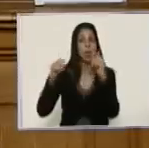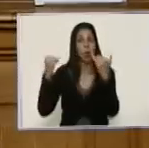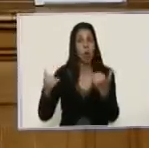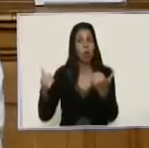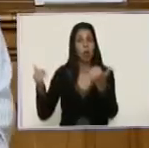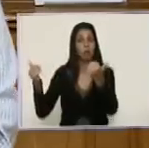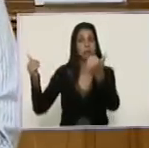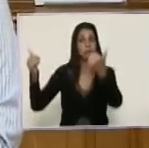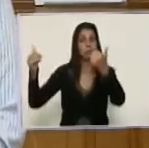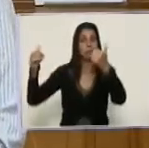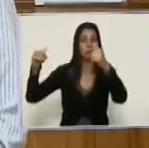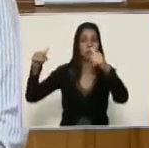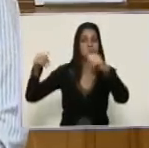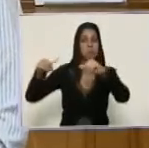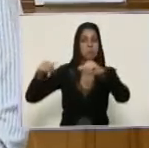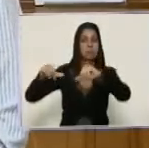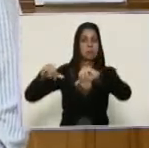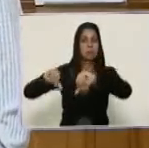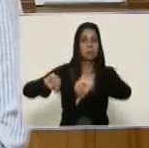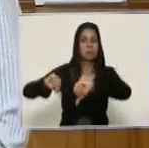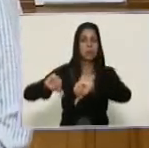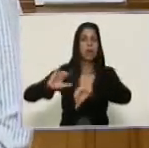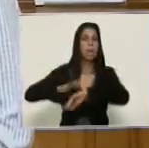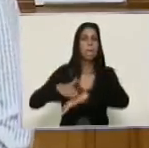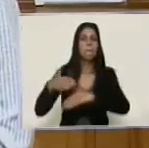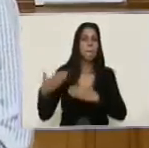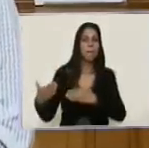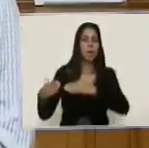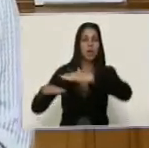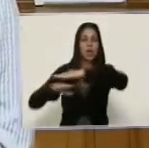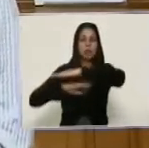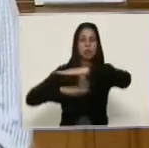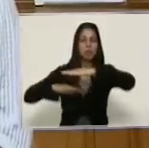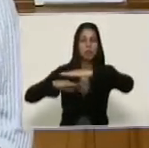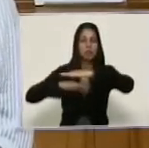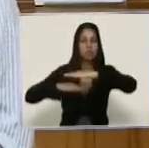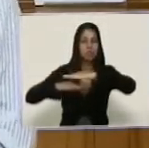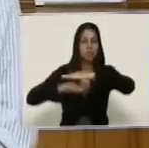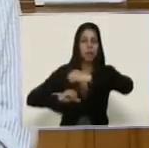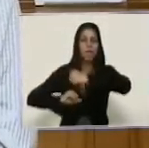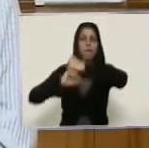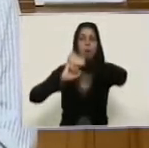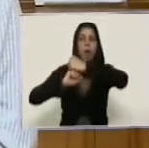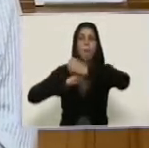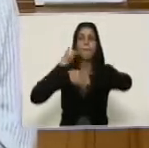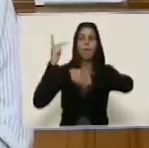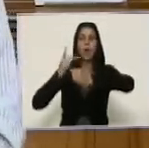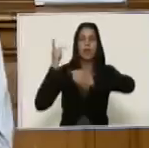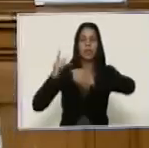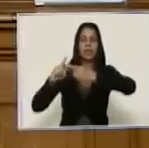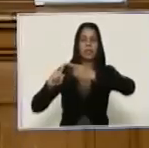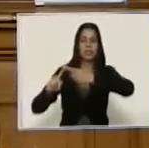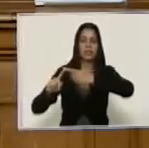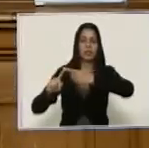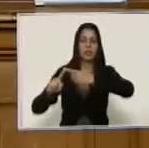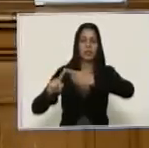caída, porque su fundamentación política a través